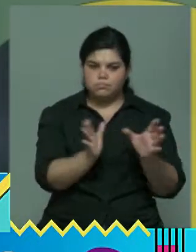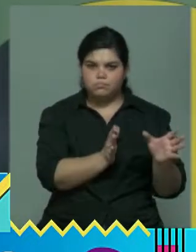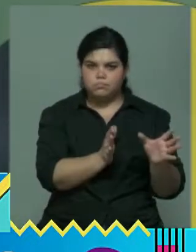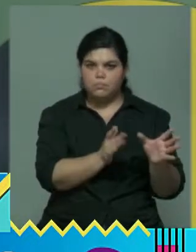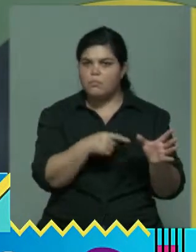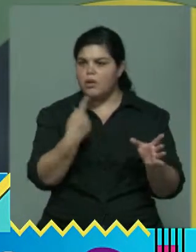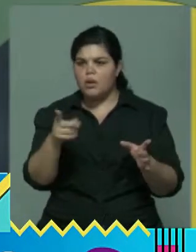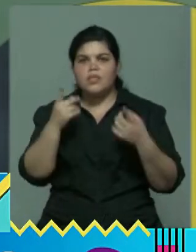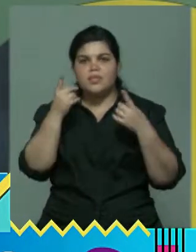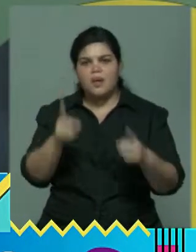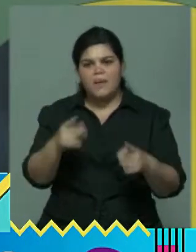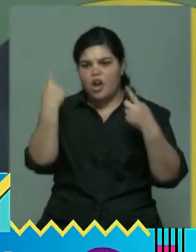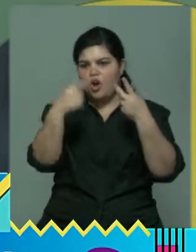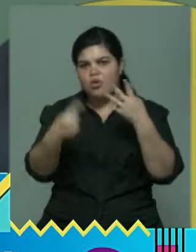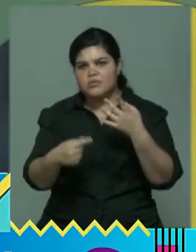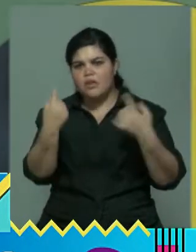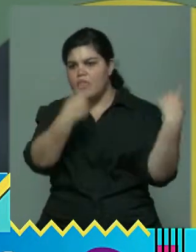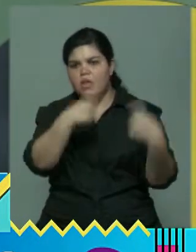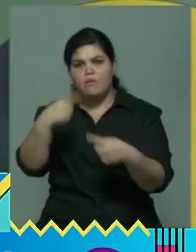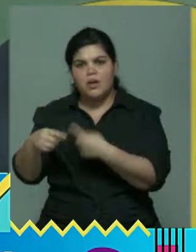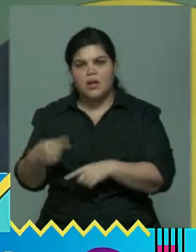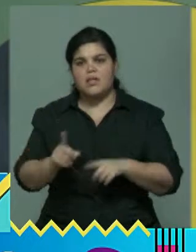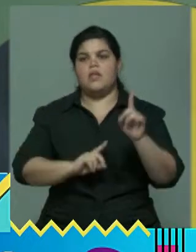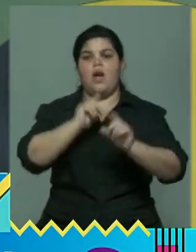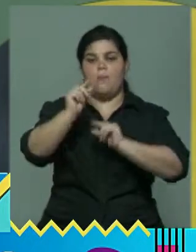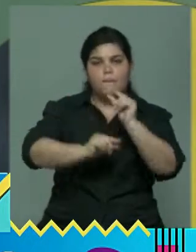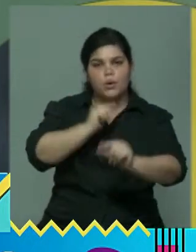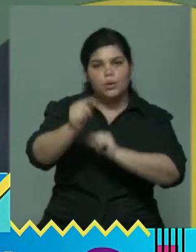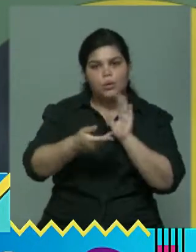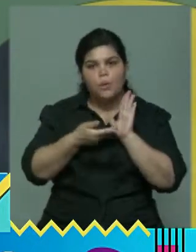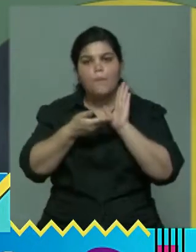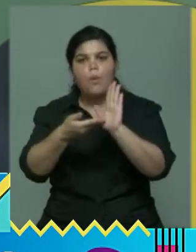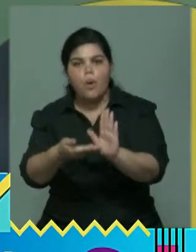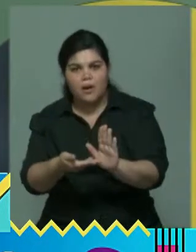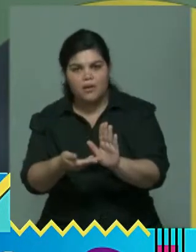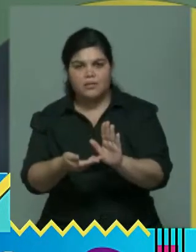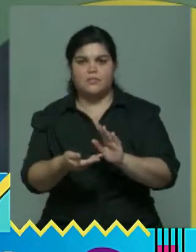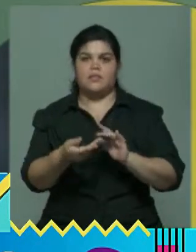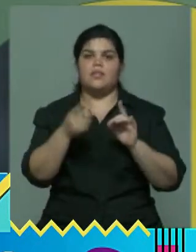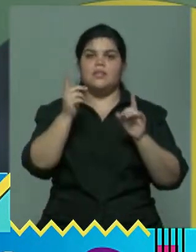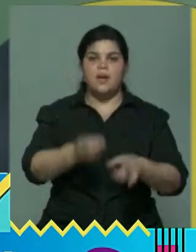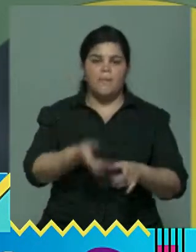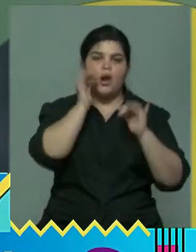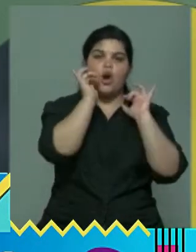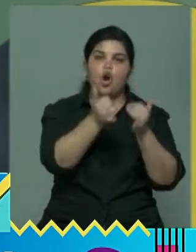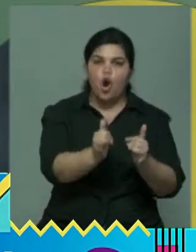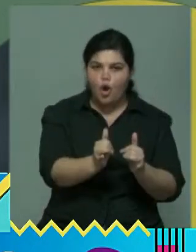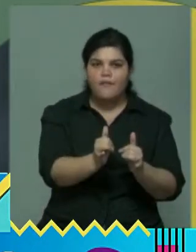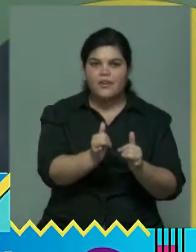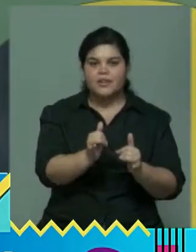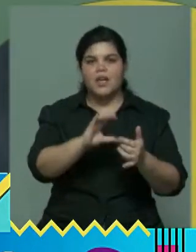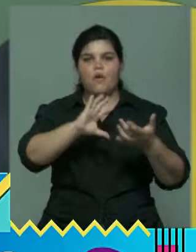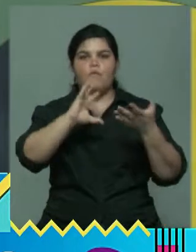otras cosas. Se están volviendo más visibles. Los chicos y las chicas, digamos, adolescentes, están teniendo